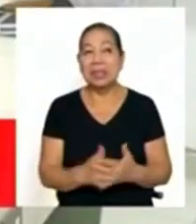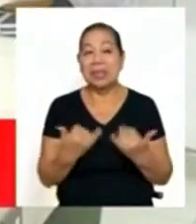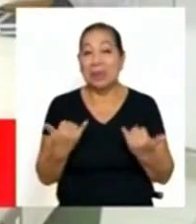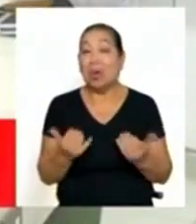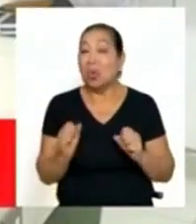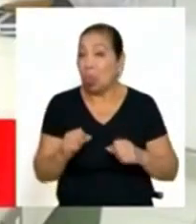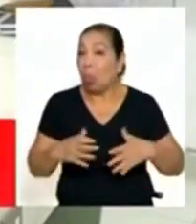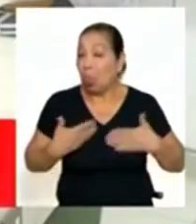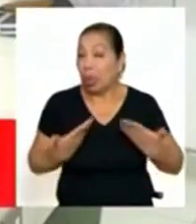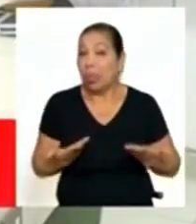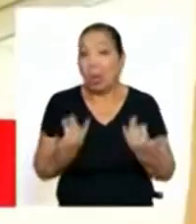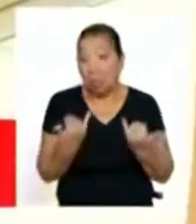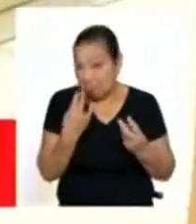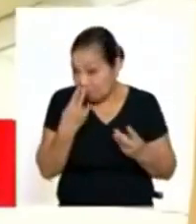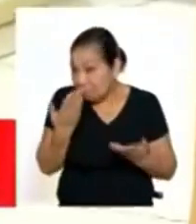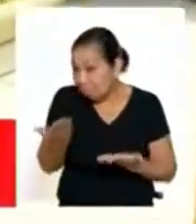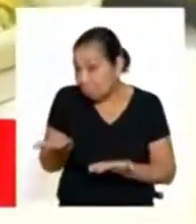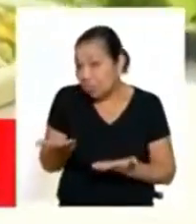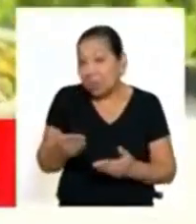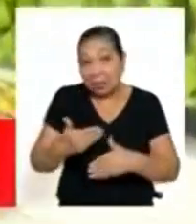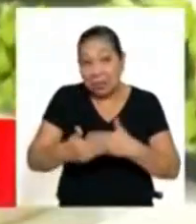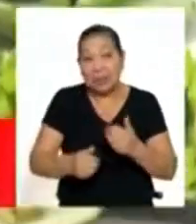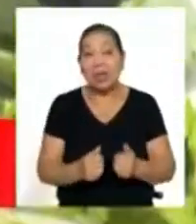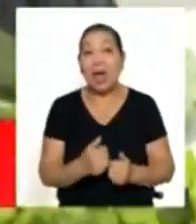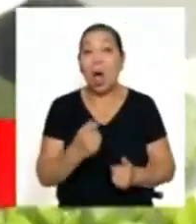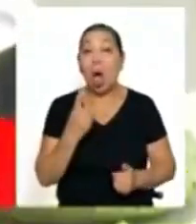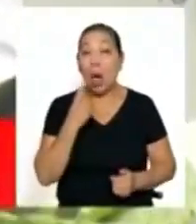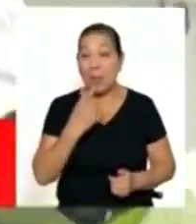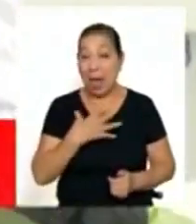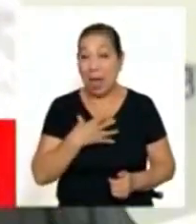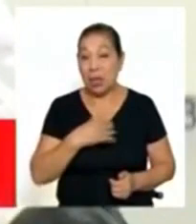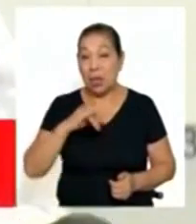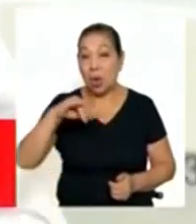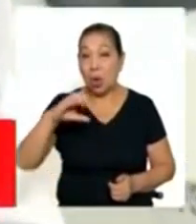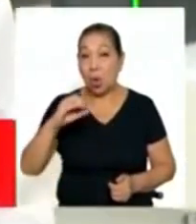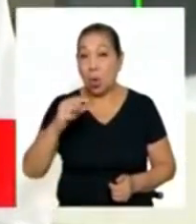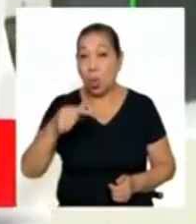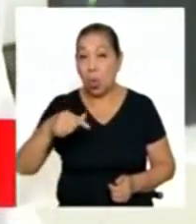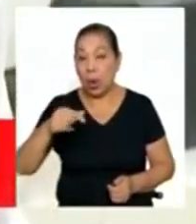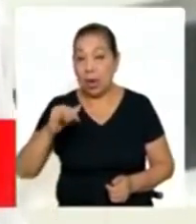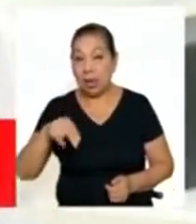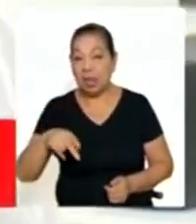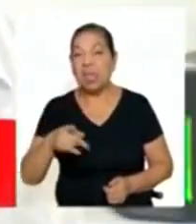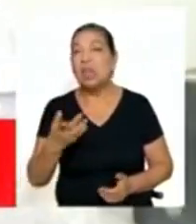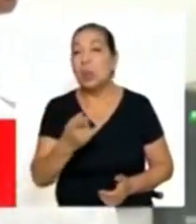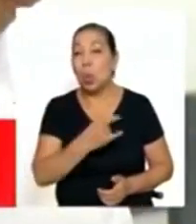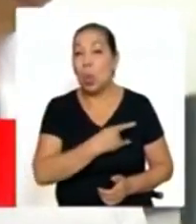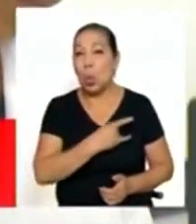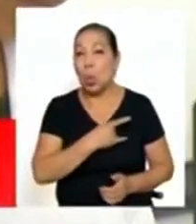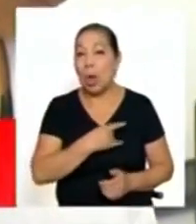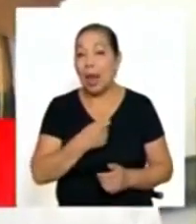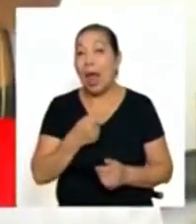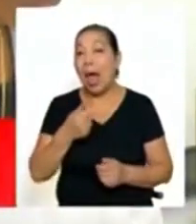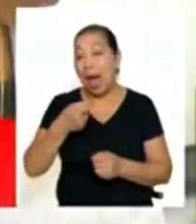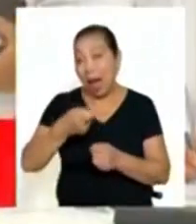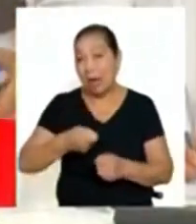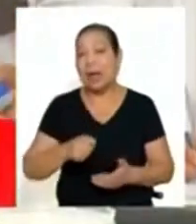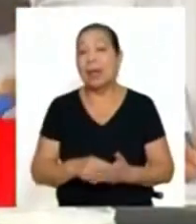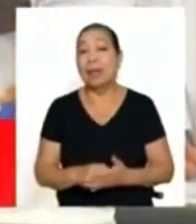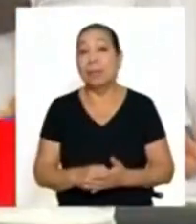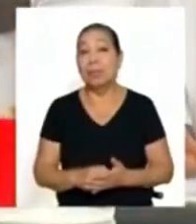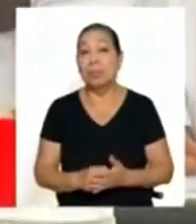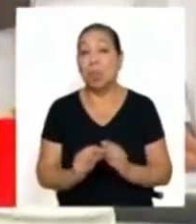Y se puede obtener productos como este, ¿no? Joaquín, de 21 años, es estudiante de biología de la Universidad Agraria La Molina.